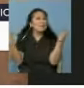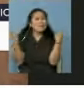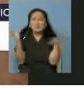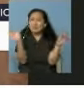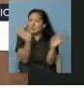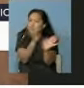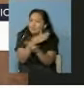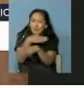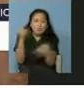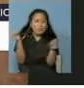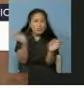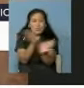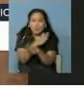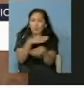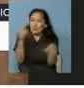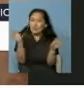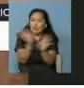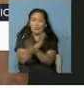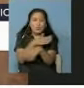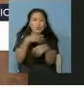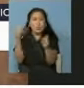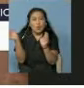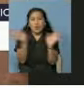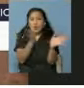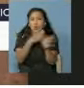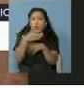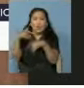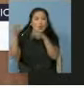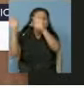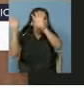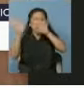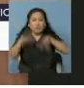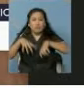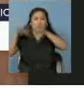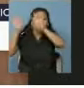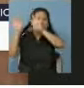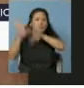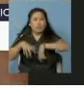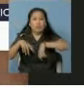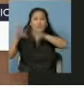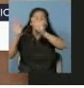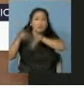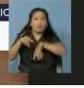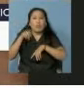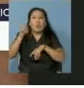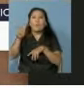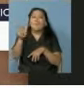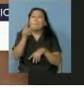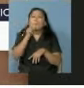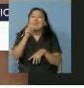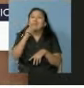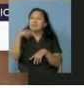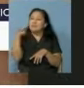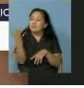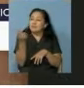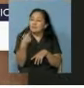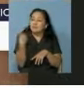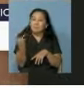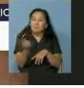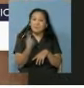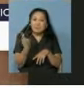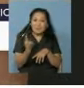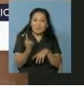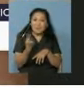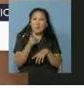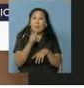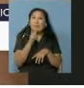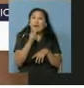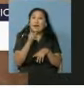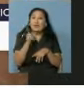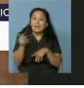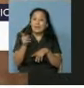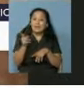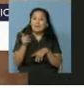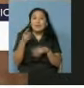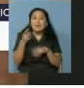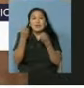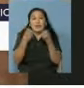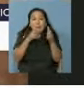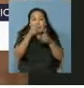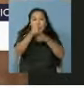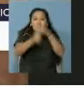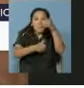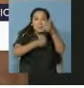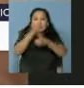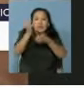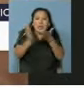viento, mucho, mucho viento, como decía vos recién. Fue una cola de un tornado, porque al llegar al